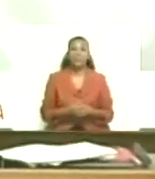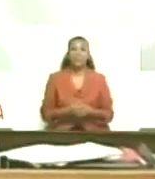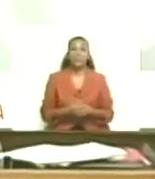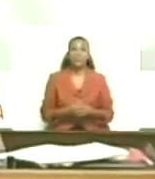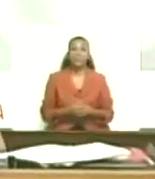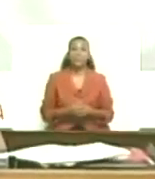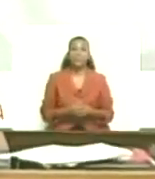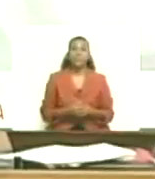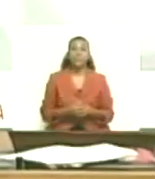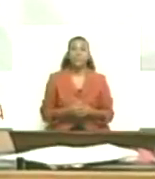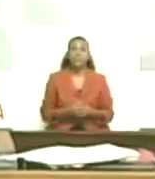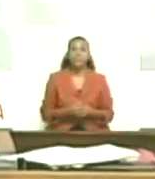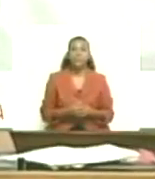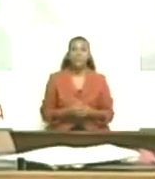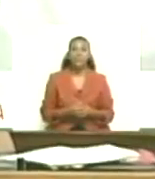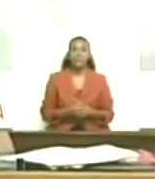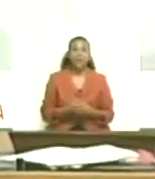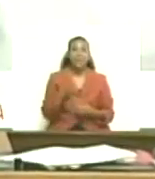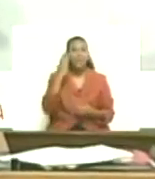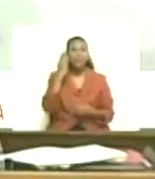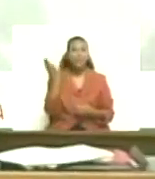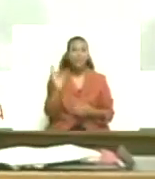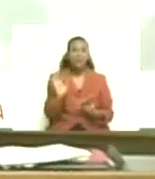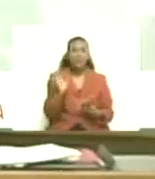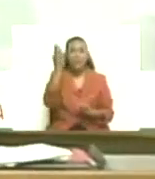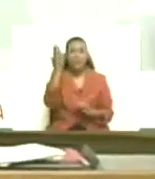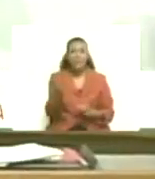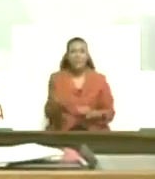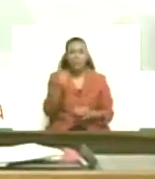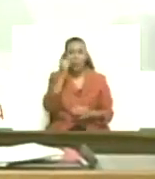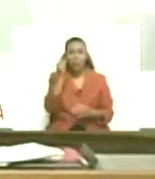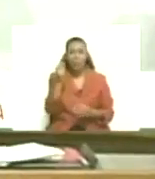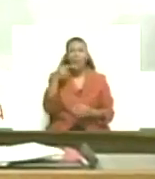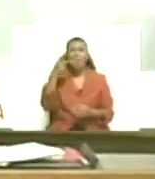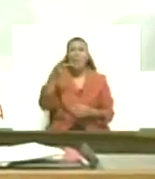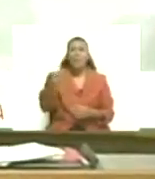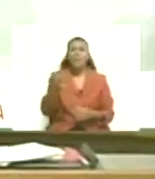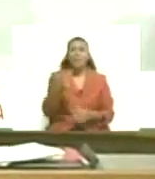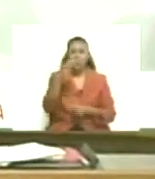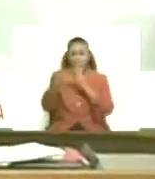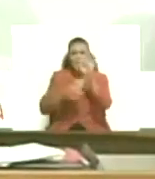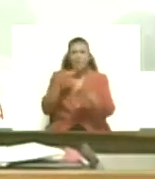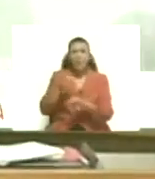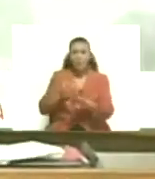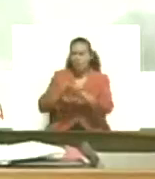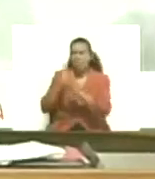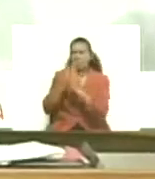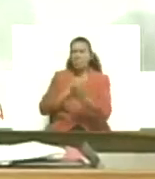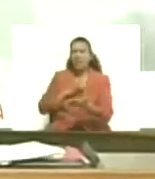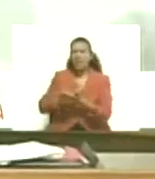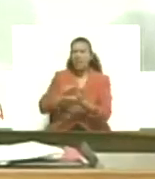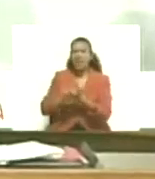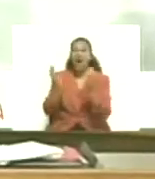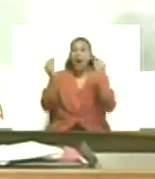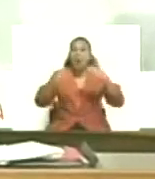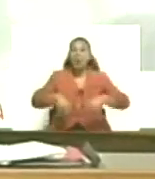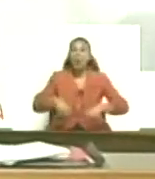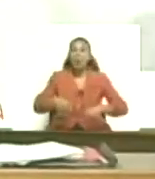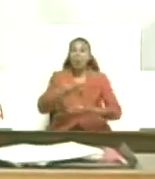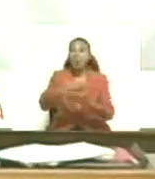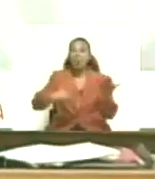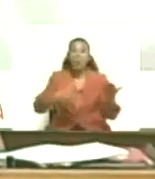Nichols. Quizás no lo sabe, y si no lo sabe se lo decimos. El acuerdo de Ginebra dejó sin